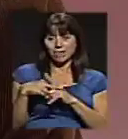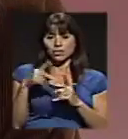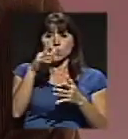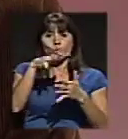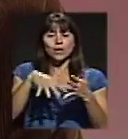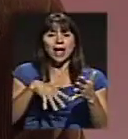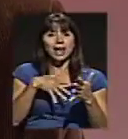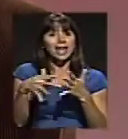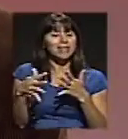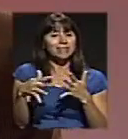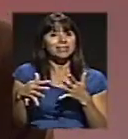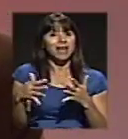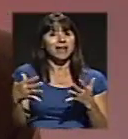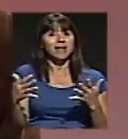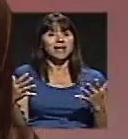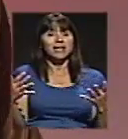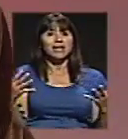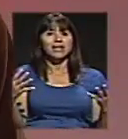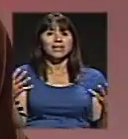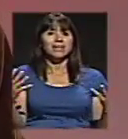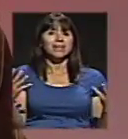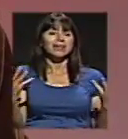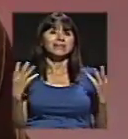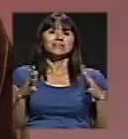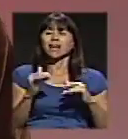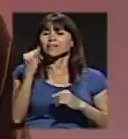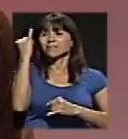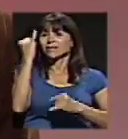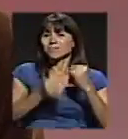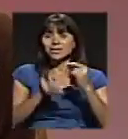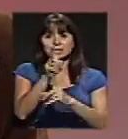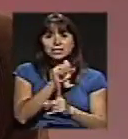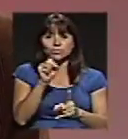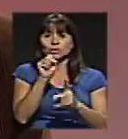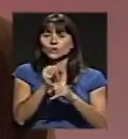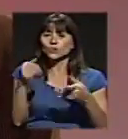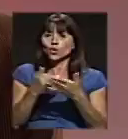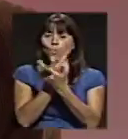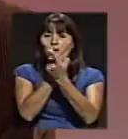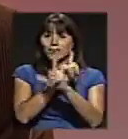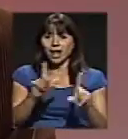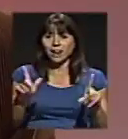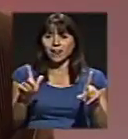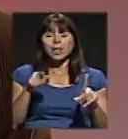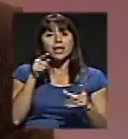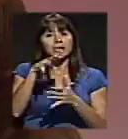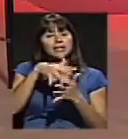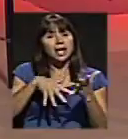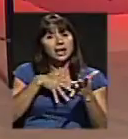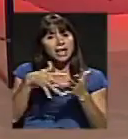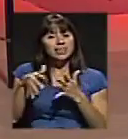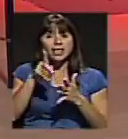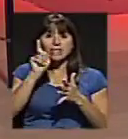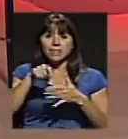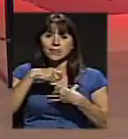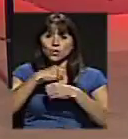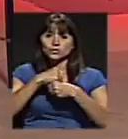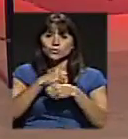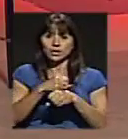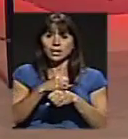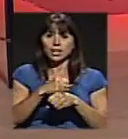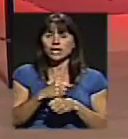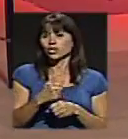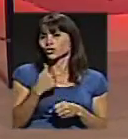que rompa con la larga noche neoliberal. Y esa agenda hay que construirla. Yo de antemano no